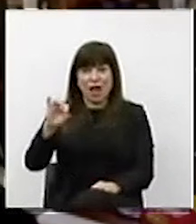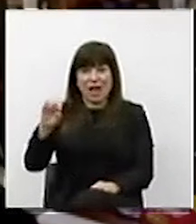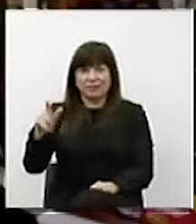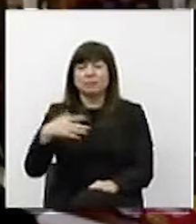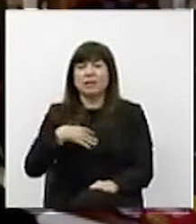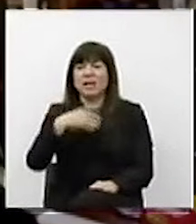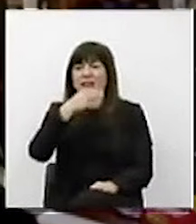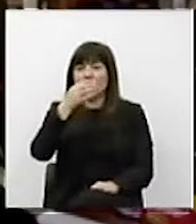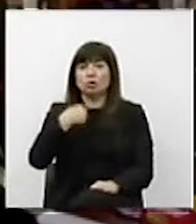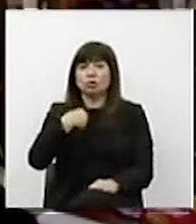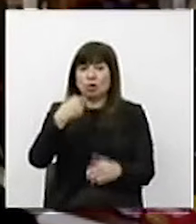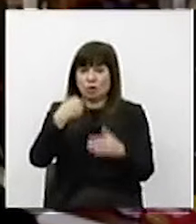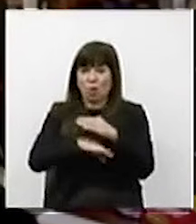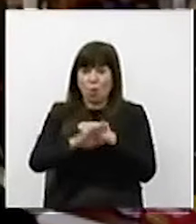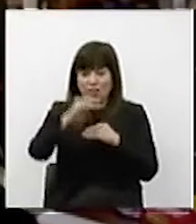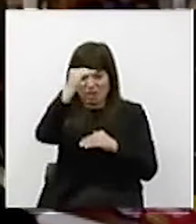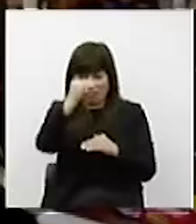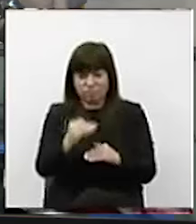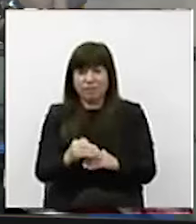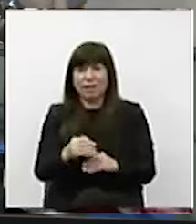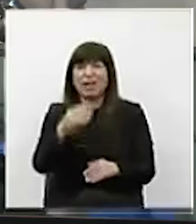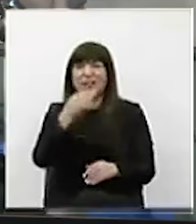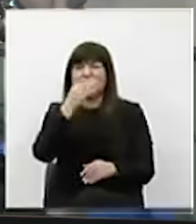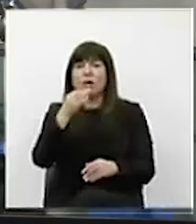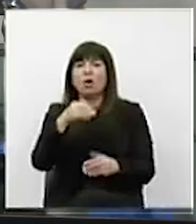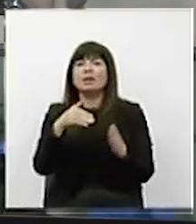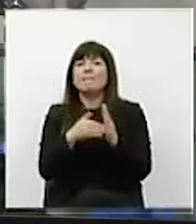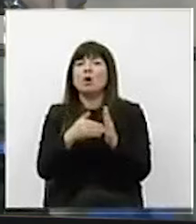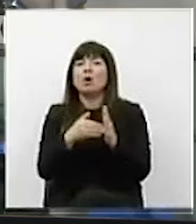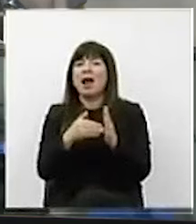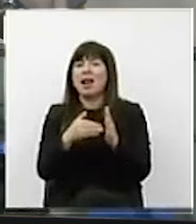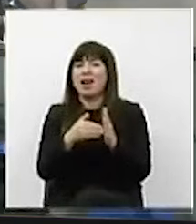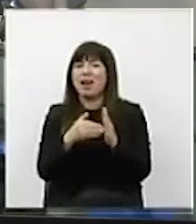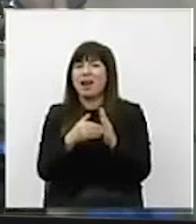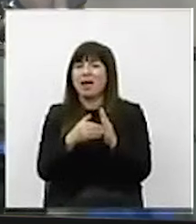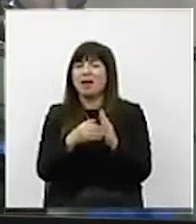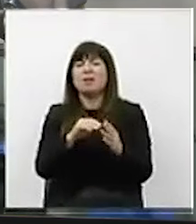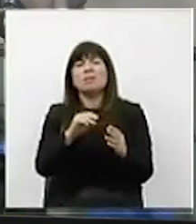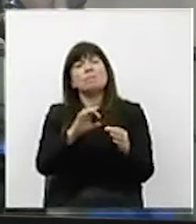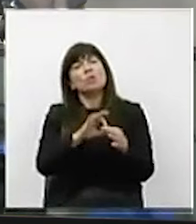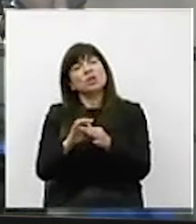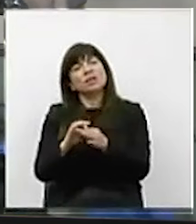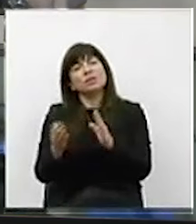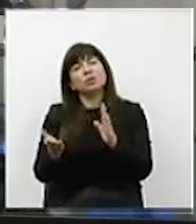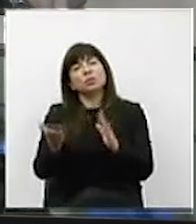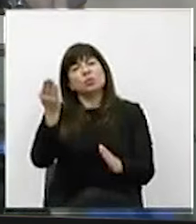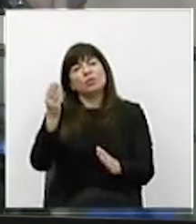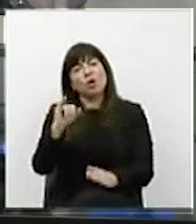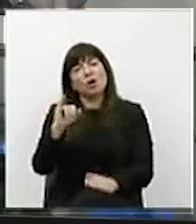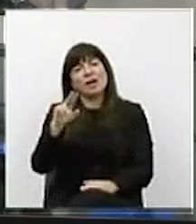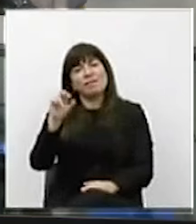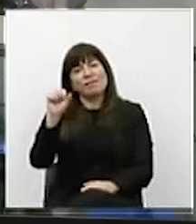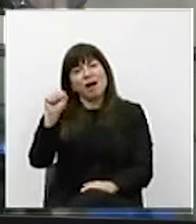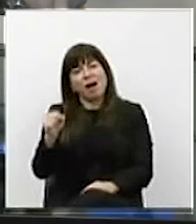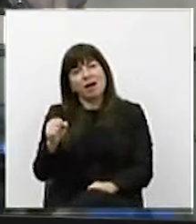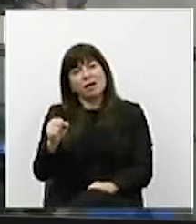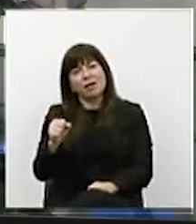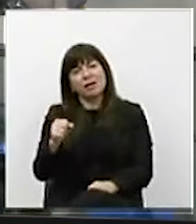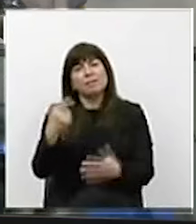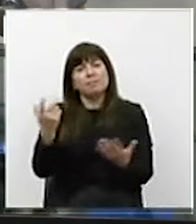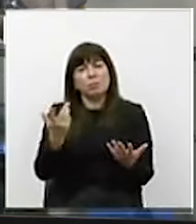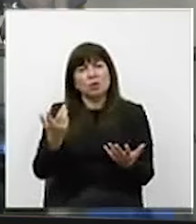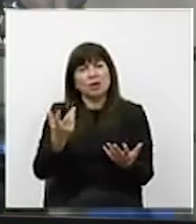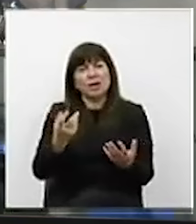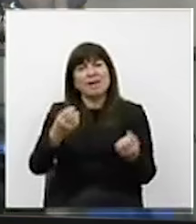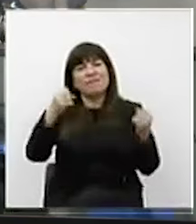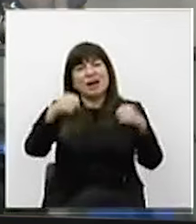tengo guardado el recorte, dijo, esto es temporal. Y la razón por la cual subió el IVA, la razón por la cual subió el IVA, Nicolás, fue porque dijo,